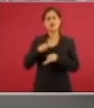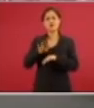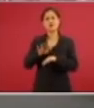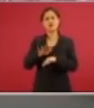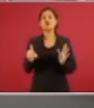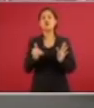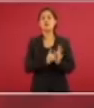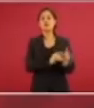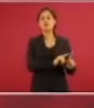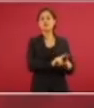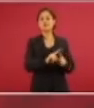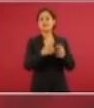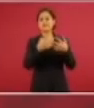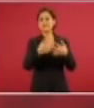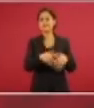nos hizo la